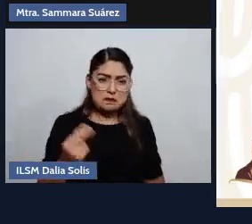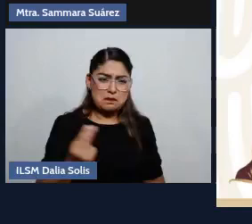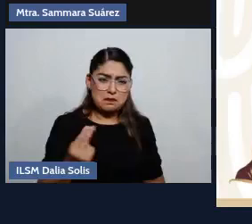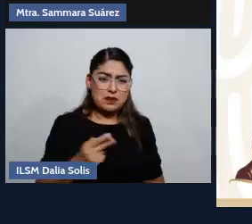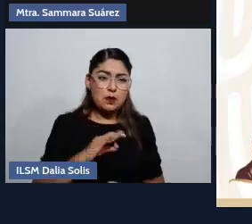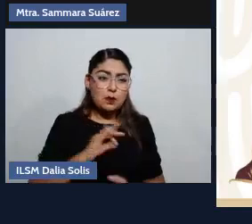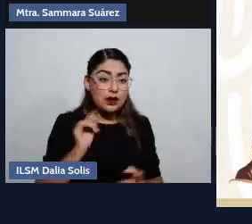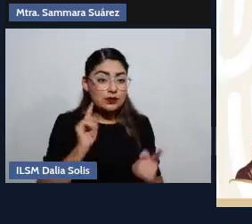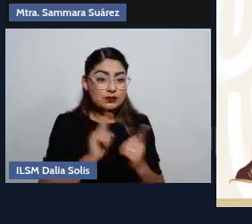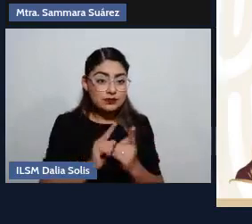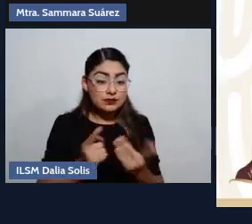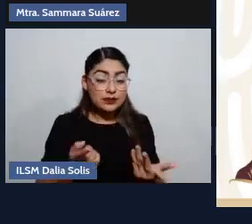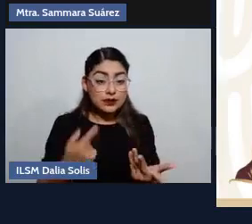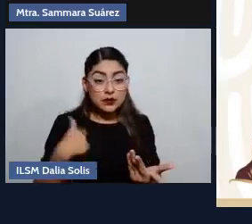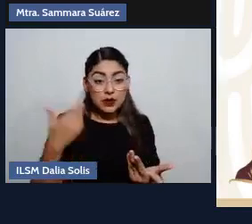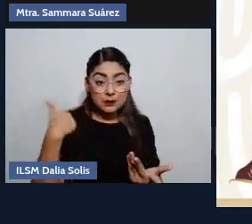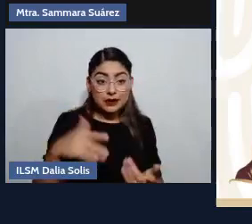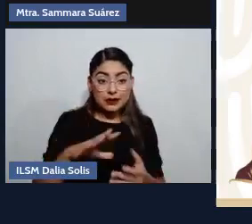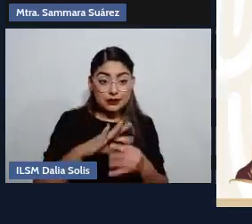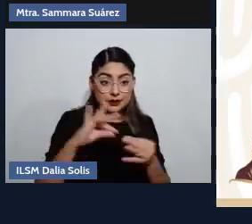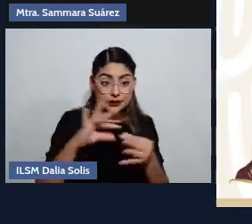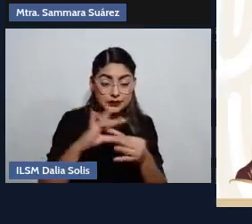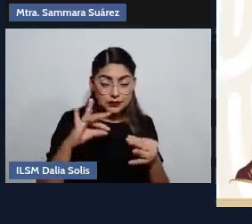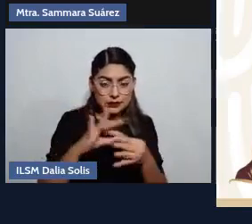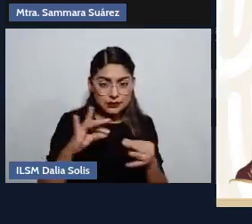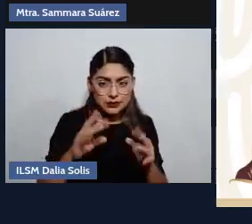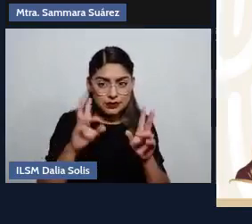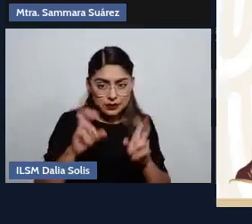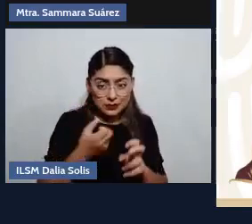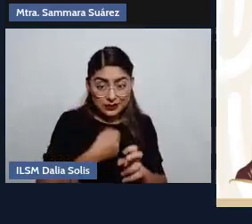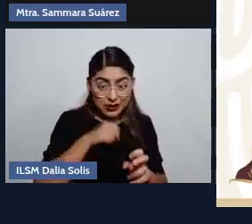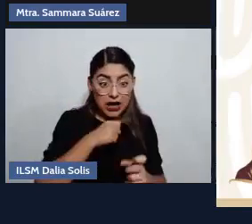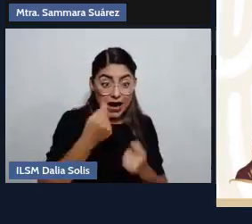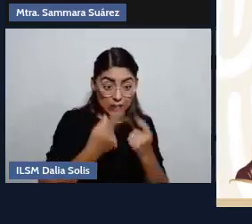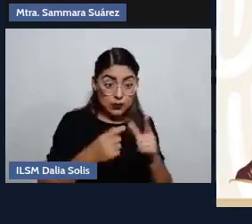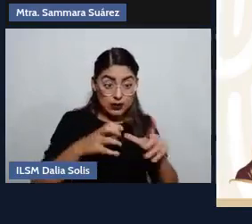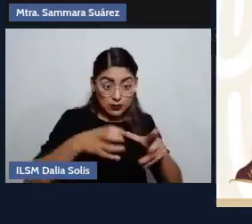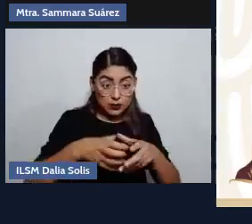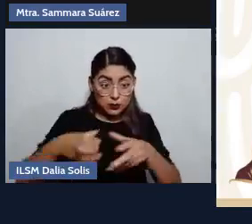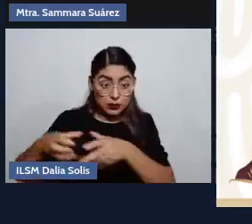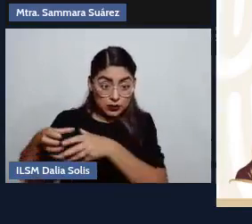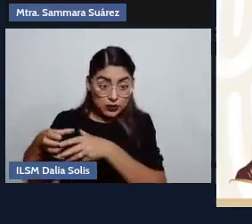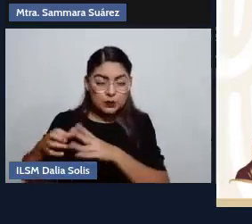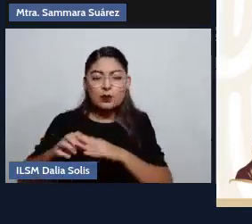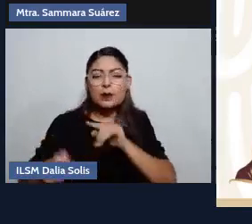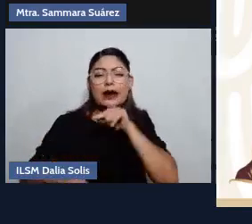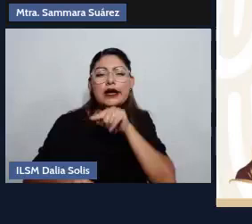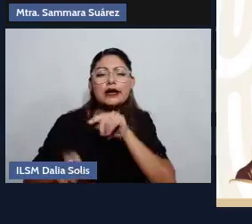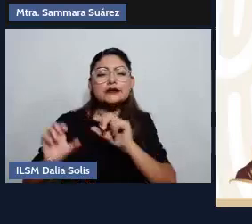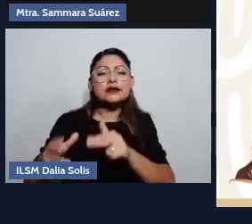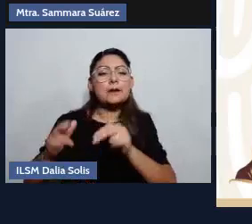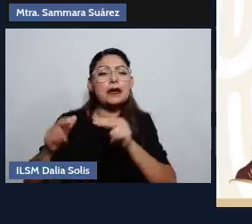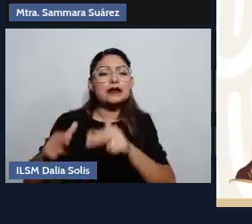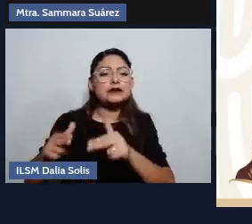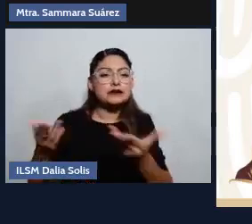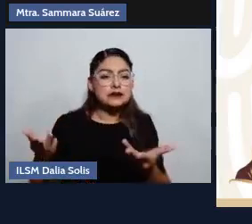salud, en ciertas comunidades, como el caso de Chiapas. Mucho tiempo atrás existía alguien,